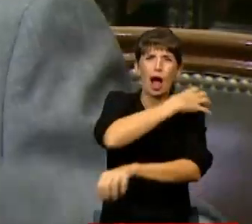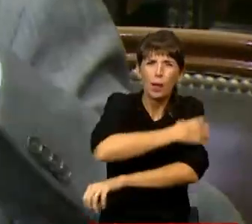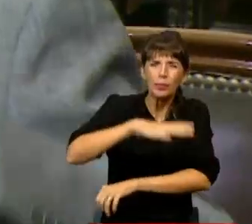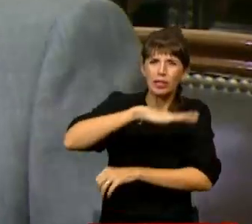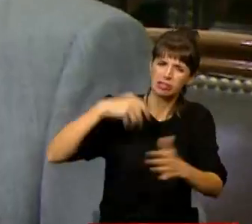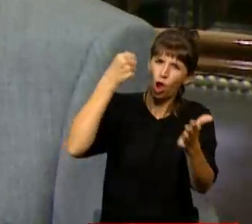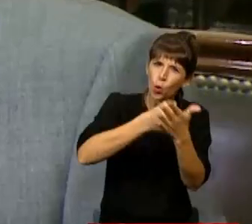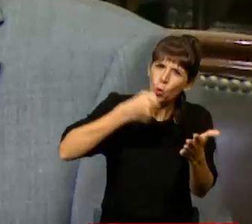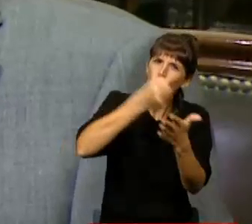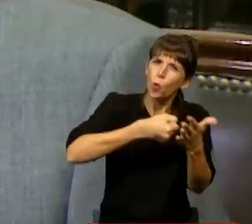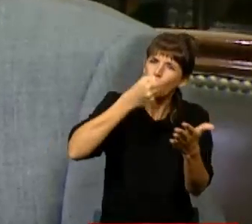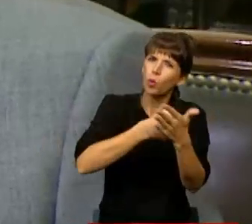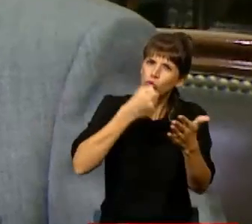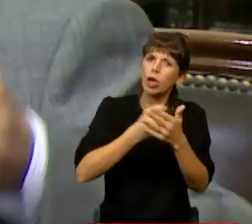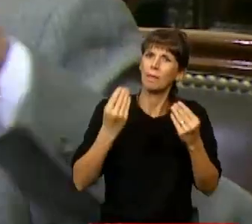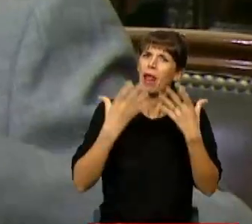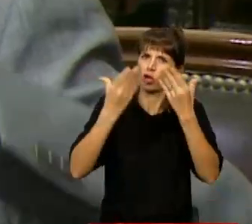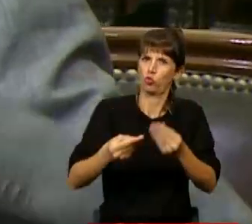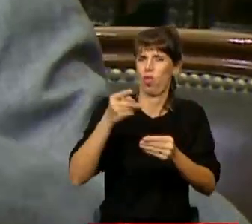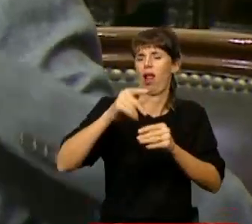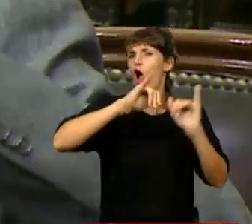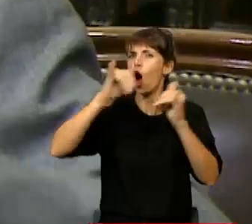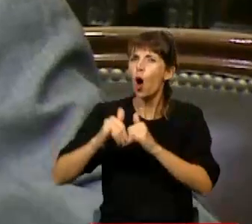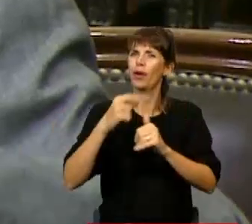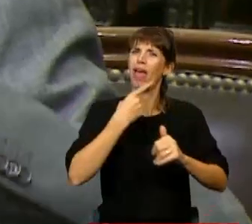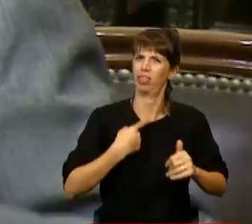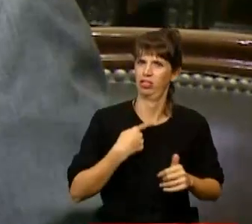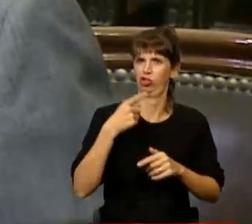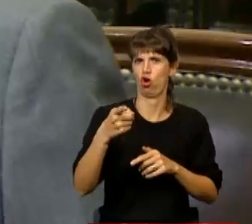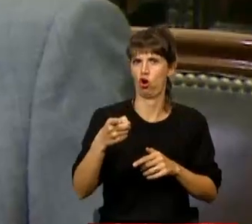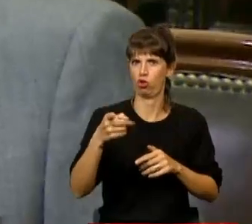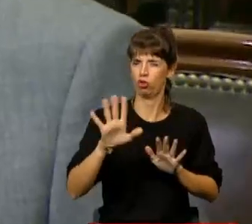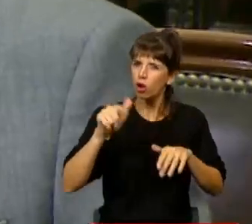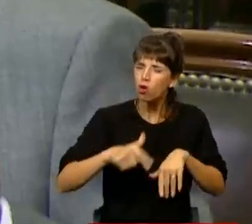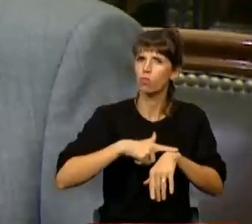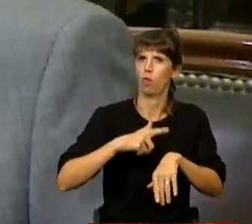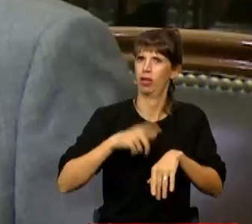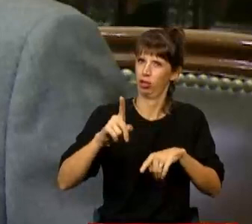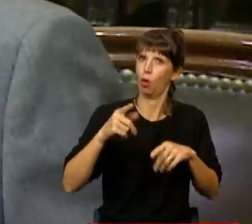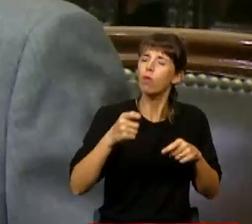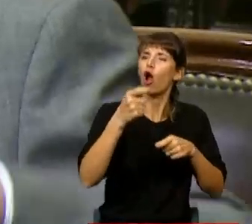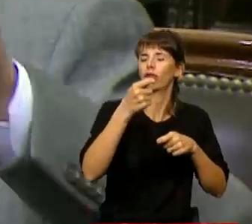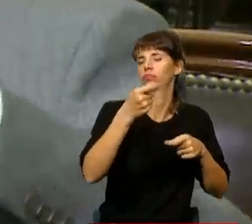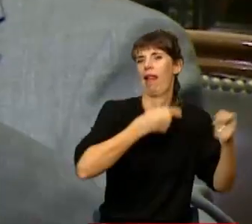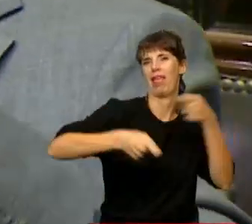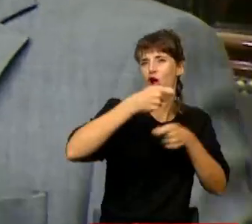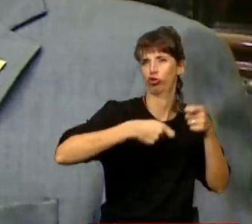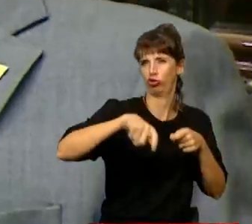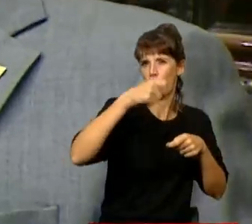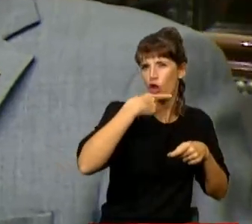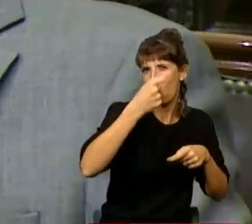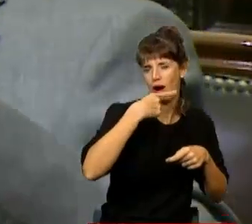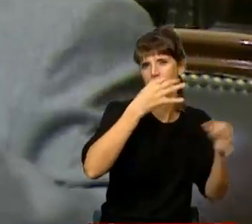vida que trabaja en ese tipo de lugares, y estos jóvenes son presas de lo que hoy significa el negocio del narcotráfico. Porque además,